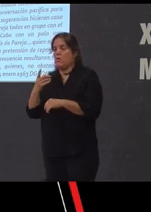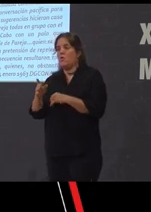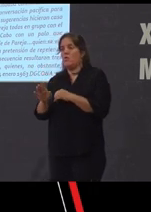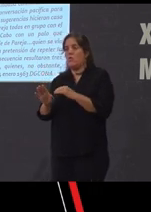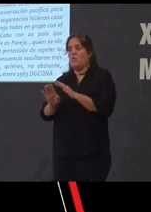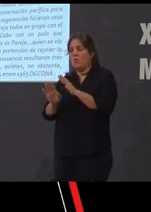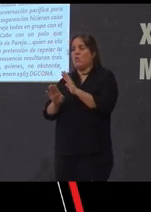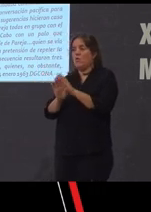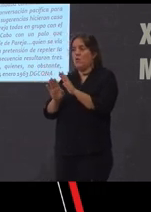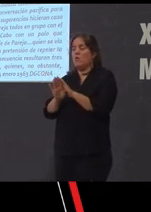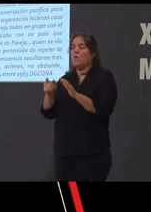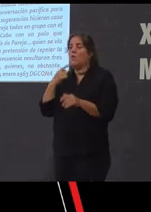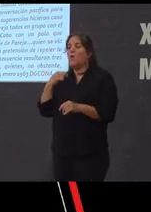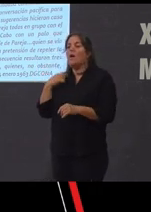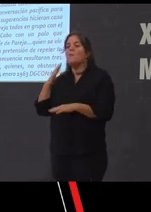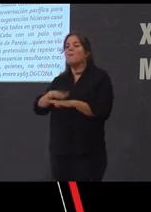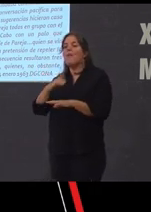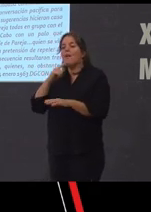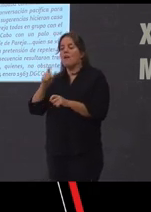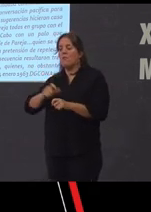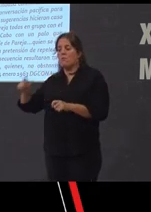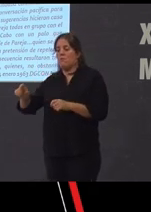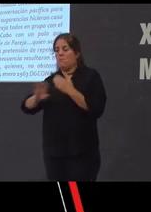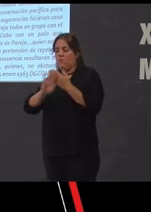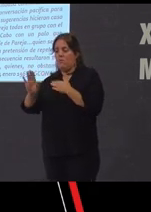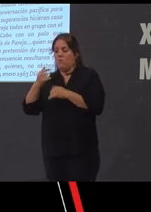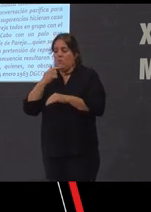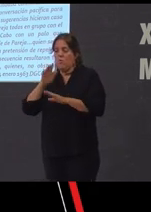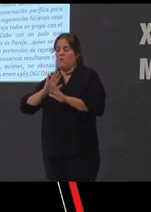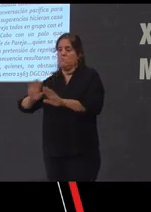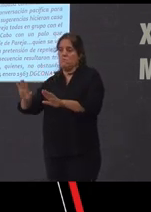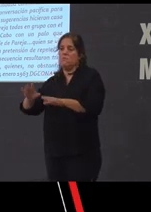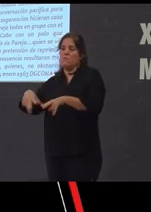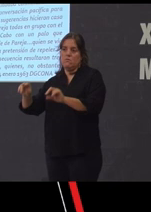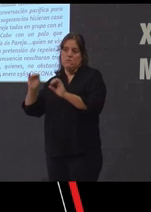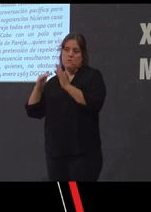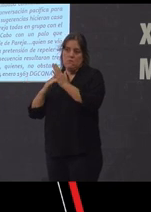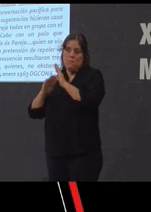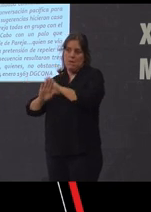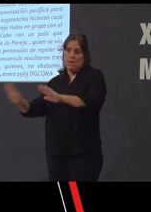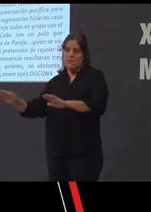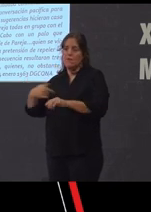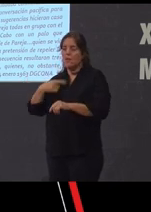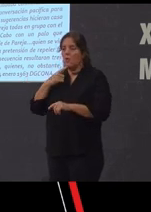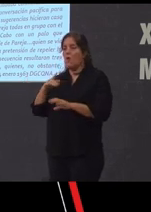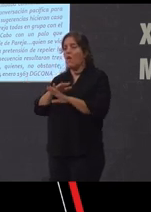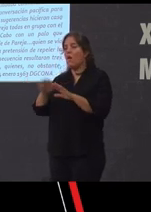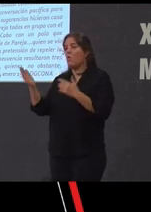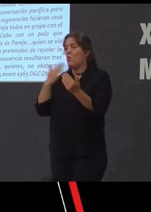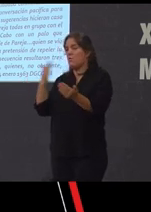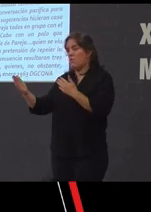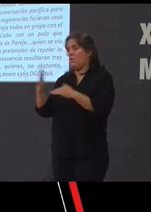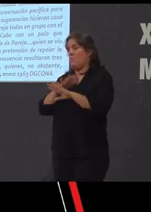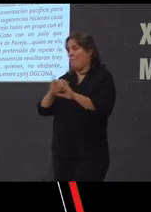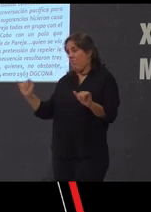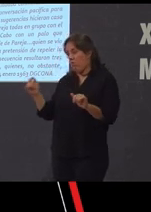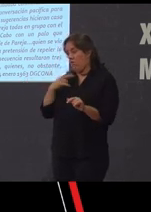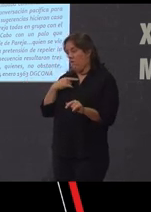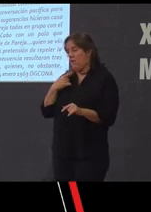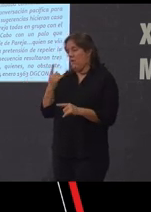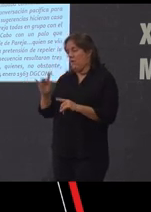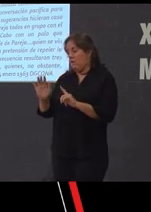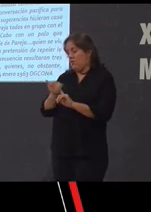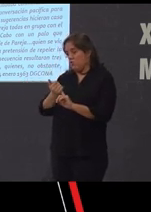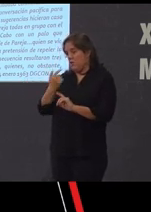combinando a los amotinados para que depusiesen su actitud y se presentasen a la conversación pacífica para aclarar las cuestiones que pudiesen